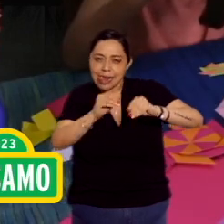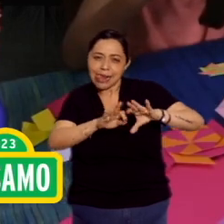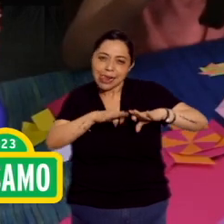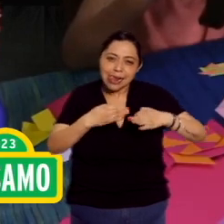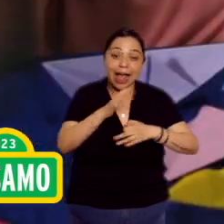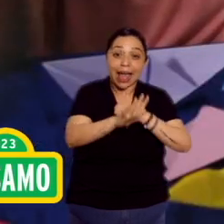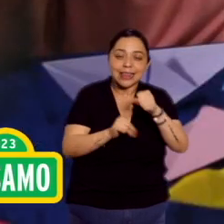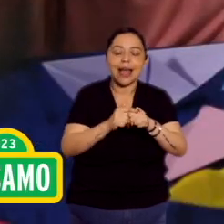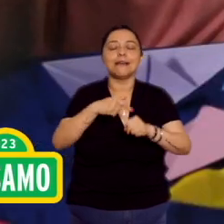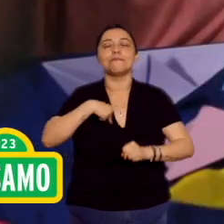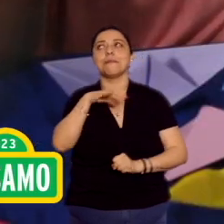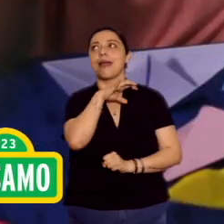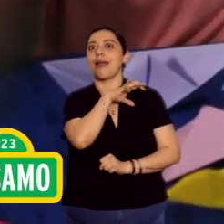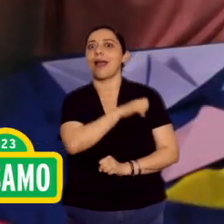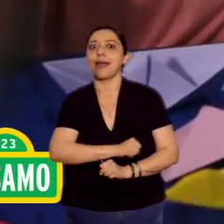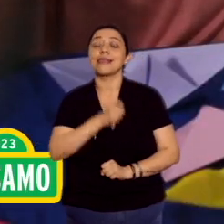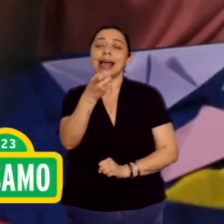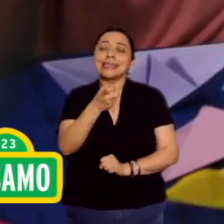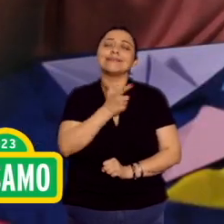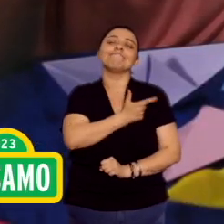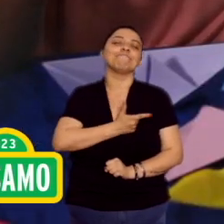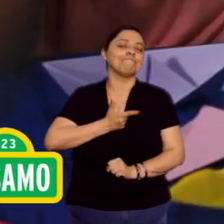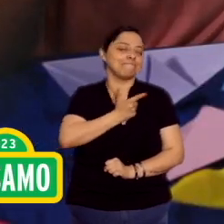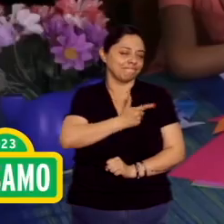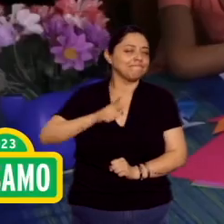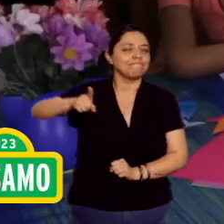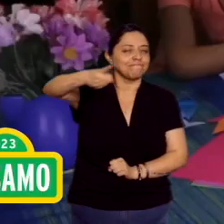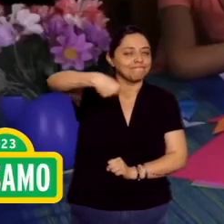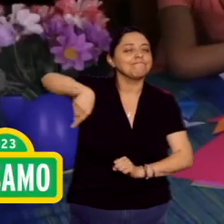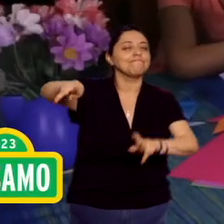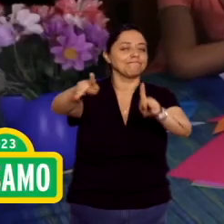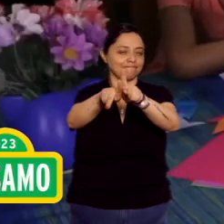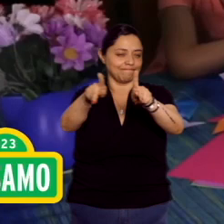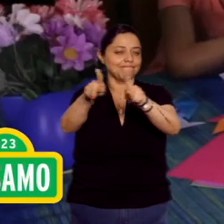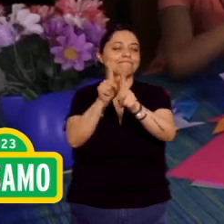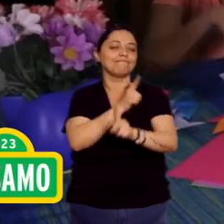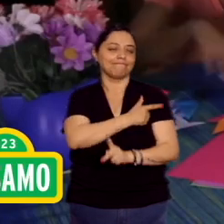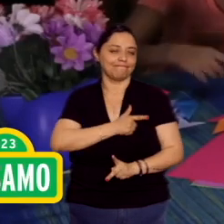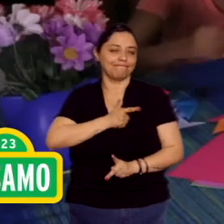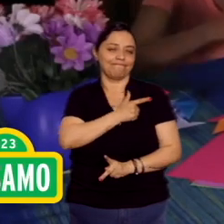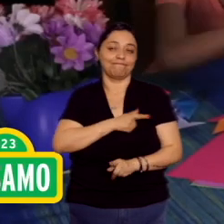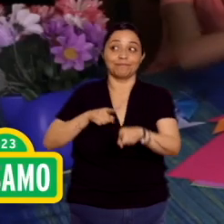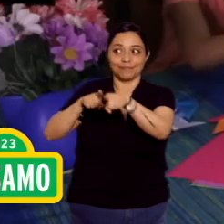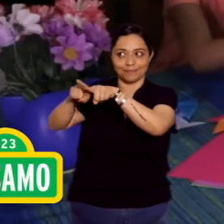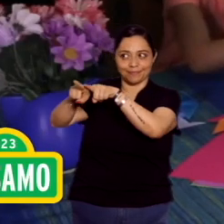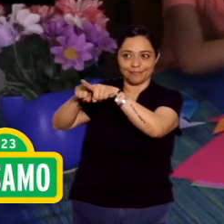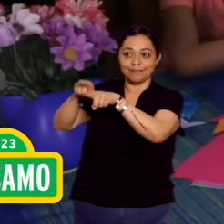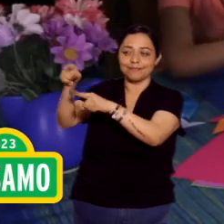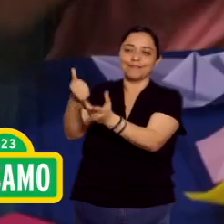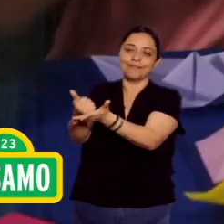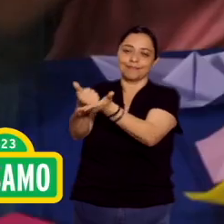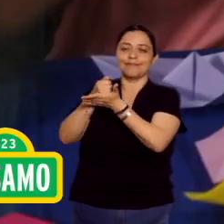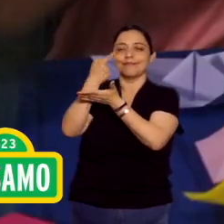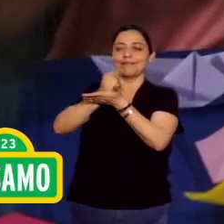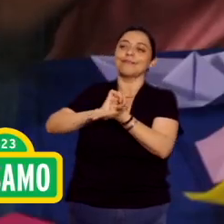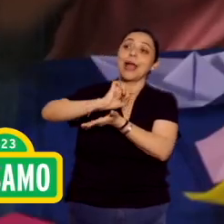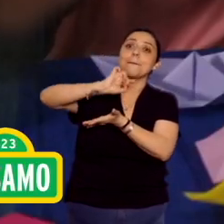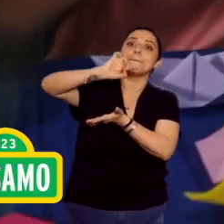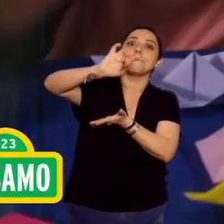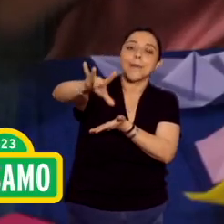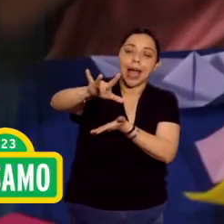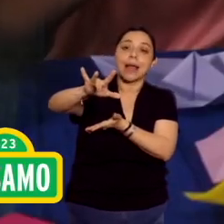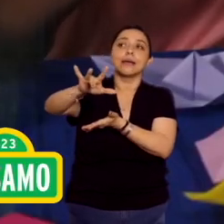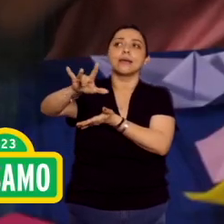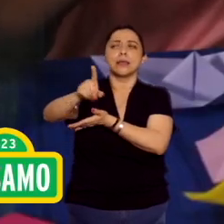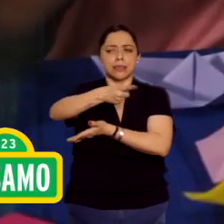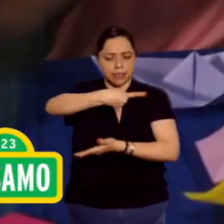mis favoritas. Este video les va a gustar a nuestros primos. Mi hermana mayor nos va a ayudar a enviárselos. Cuando